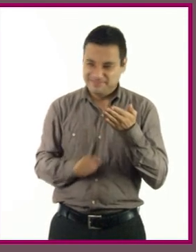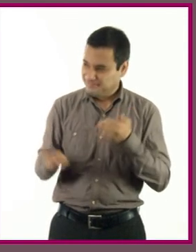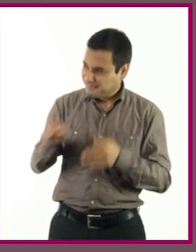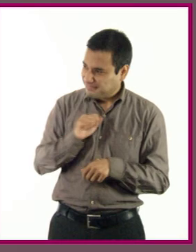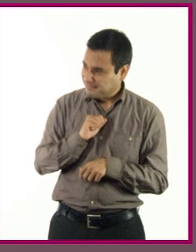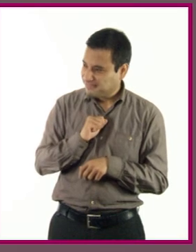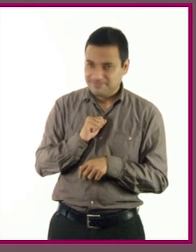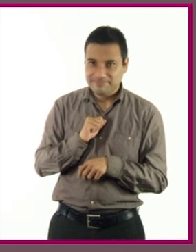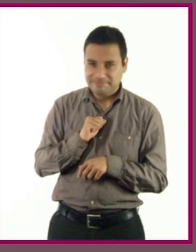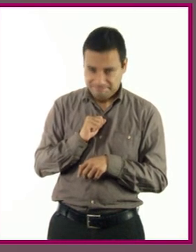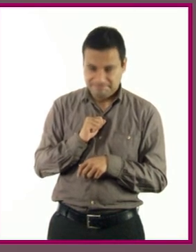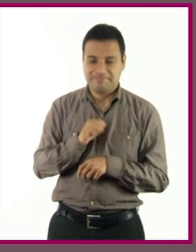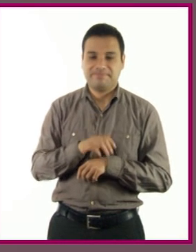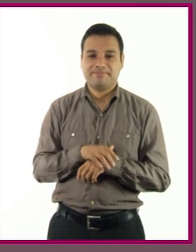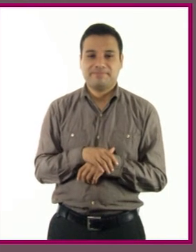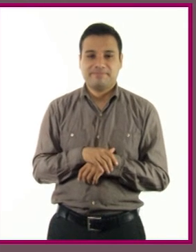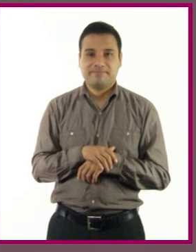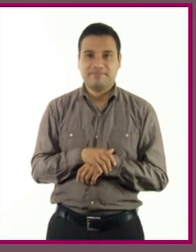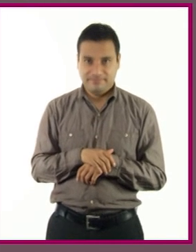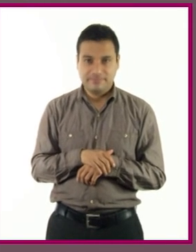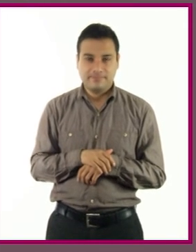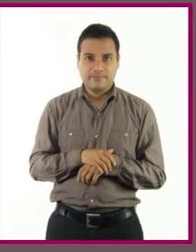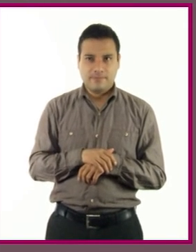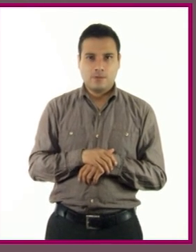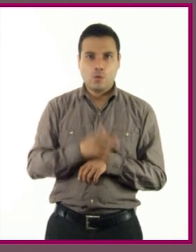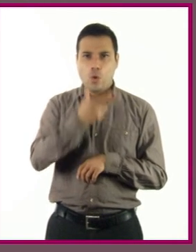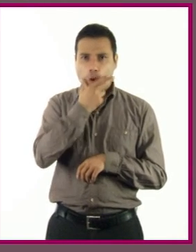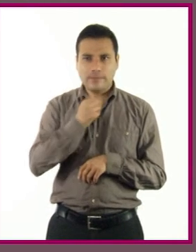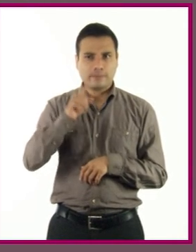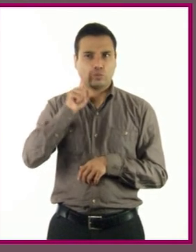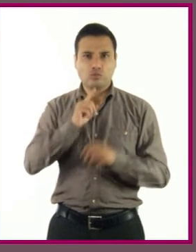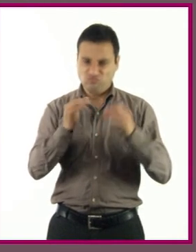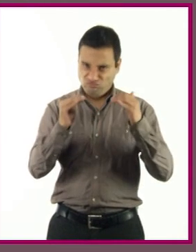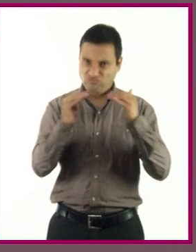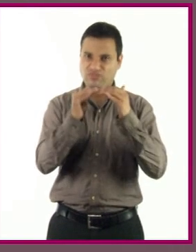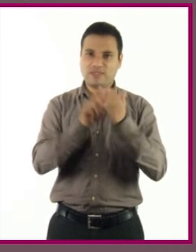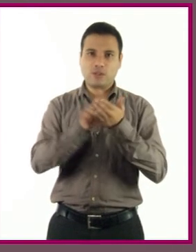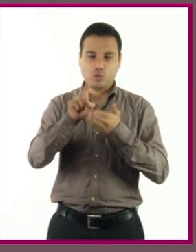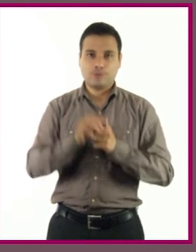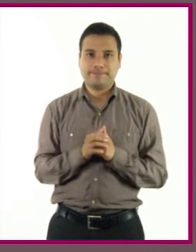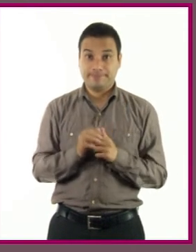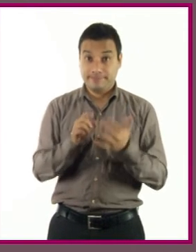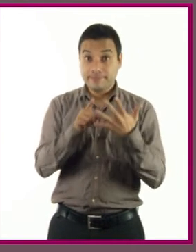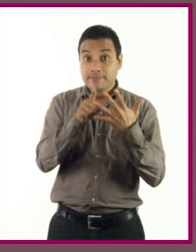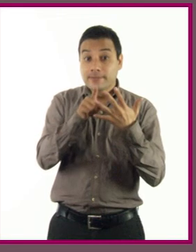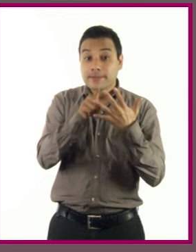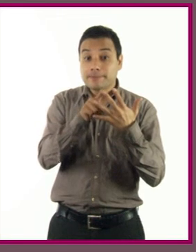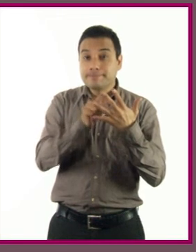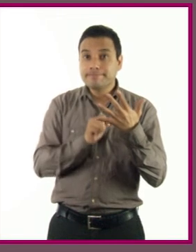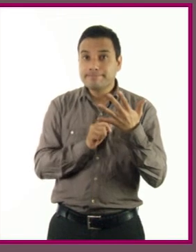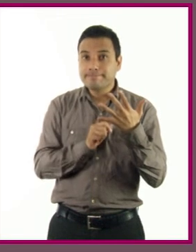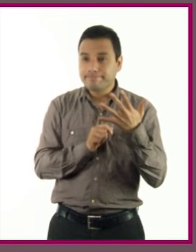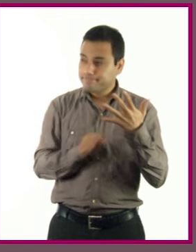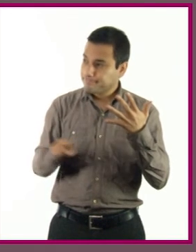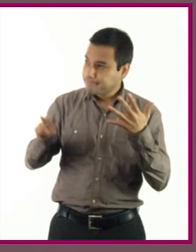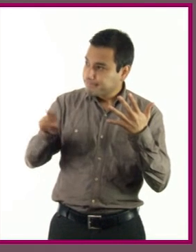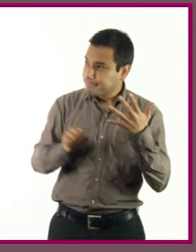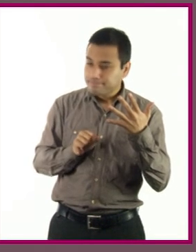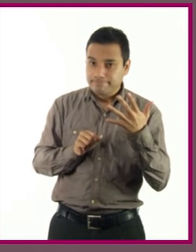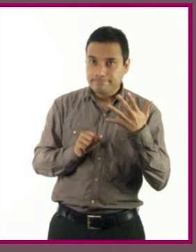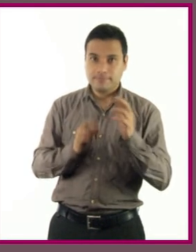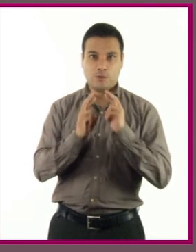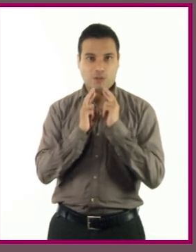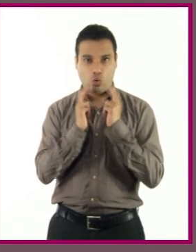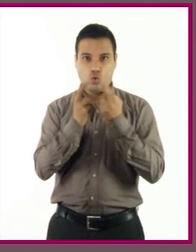de los derechos de la mujer y abogó por la igualdad de sus derechos. En el tercer escalón escribimos la Convención